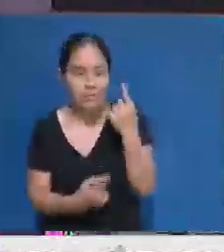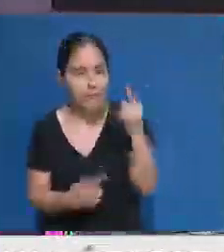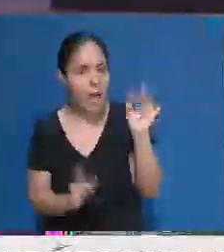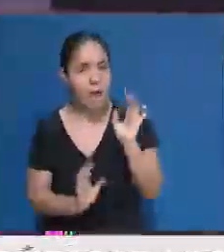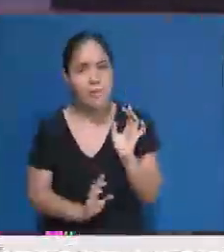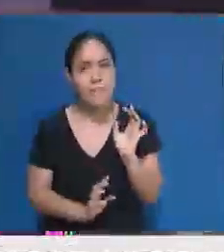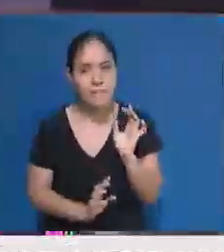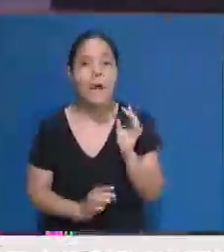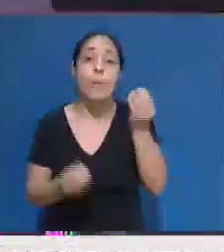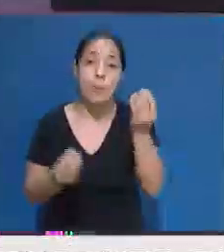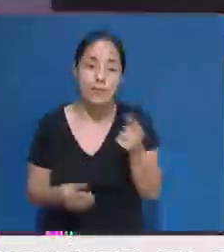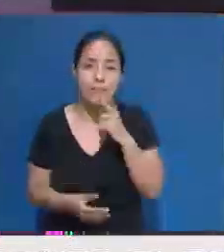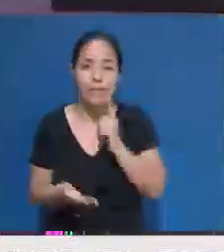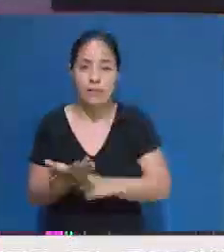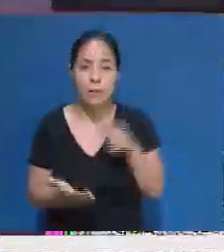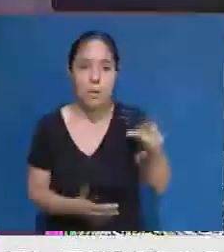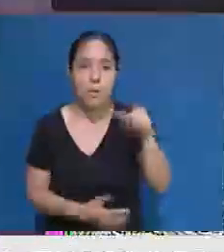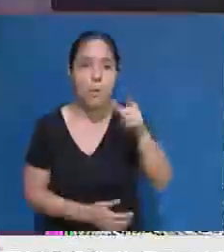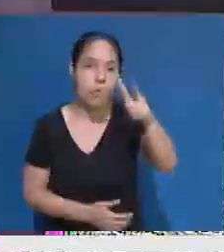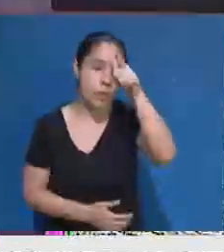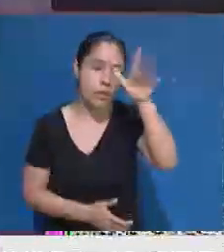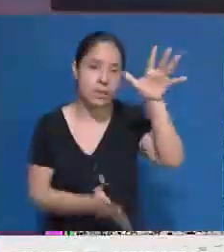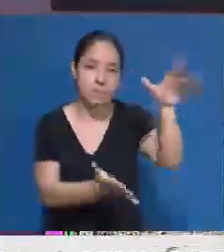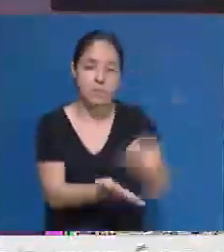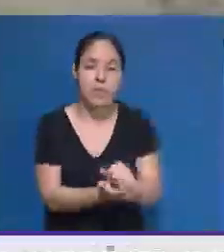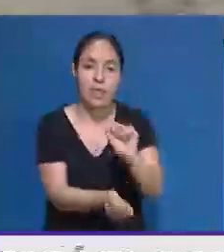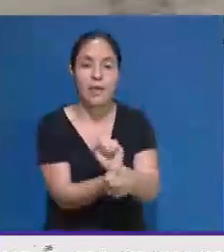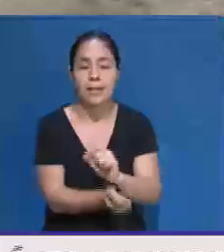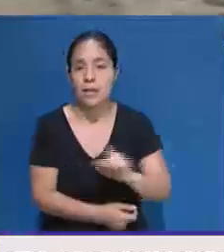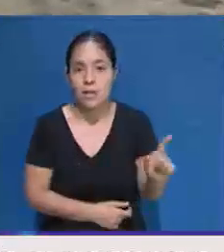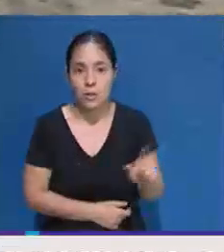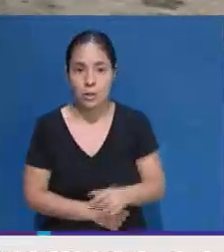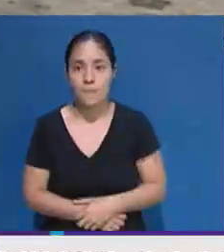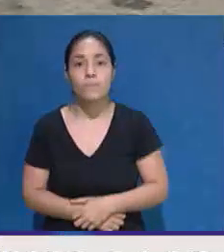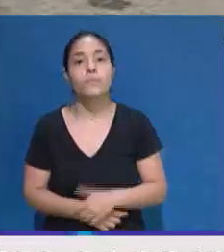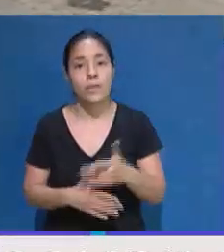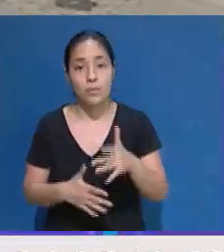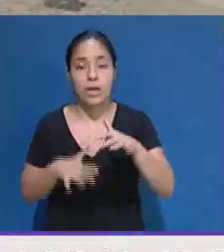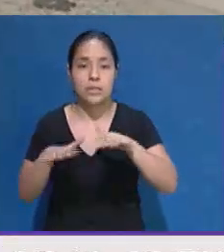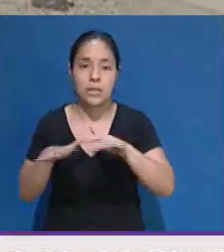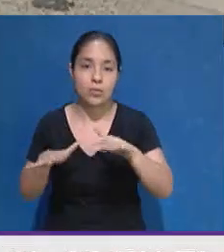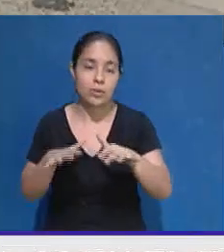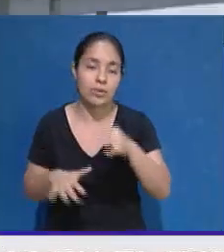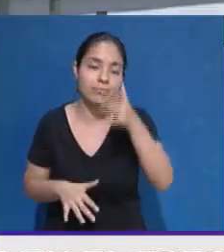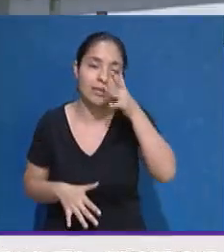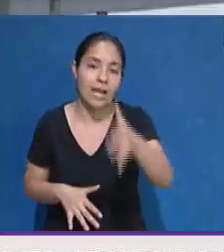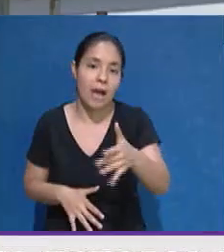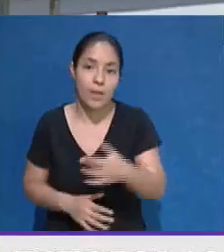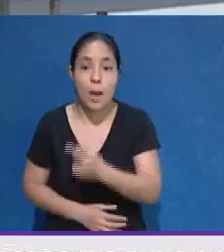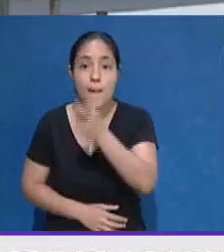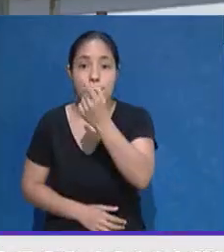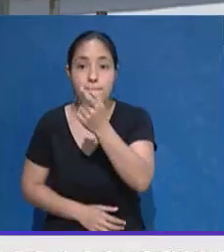es que se ha decidido detener a esta persona. En este marco se da realmente esta situación realmente grave donde una